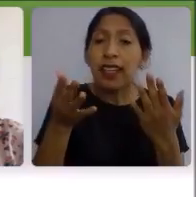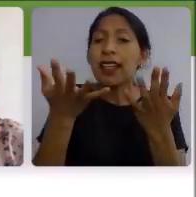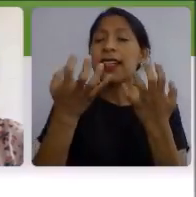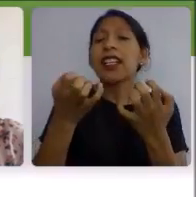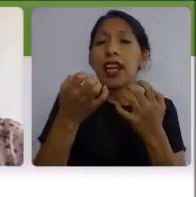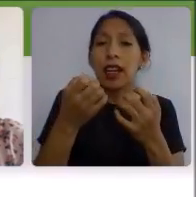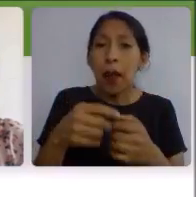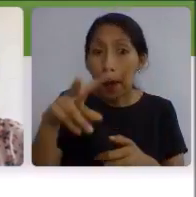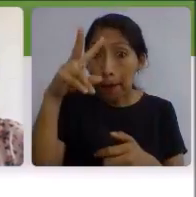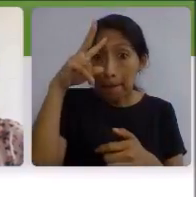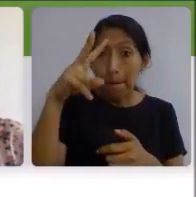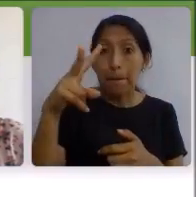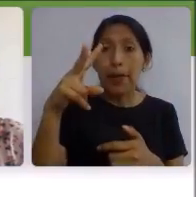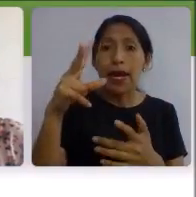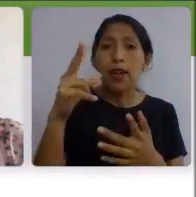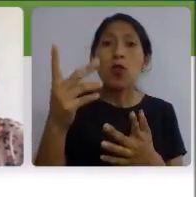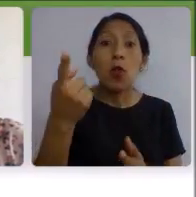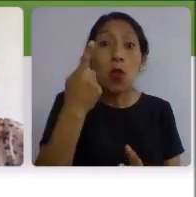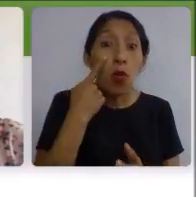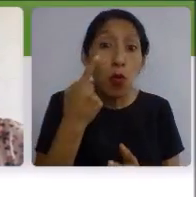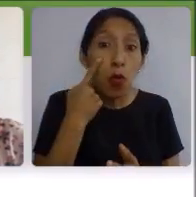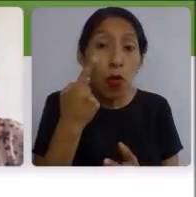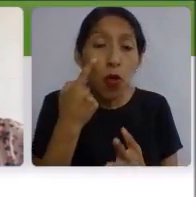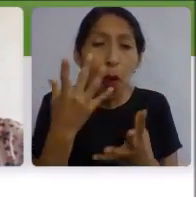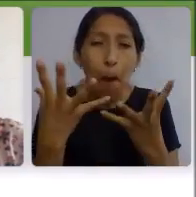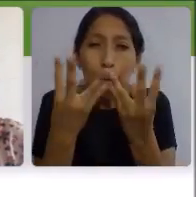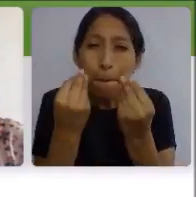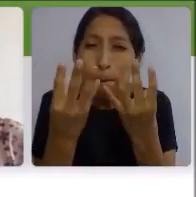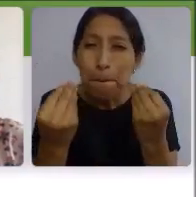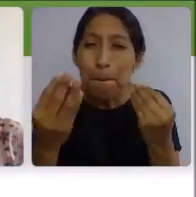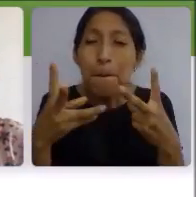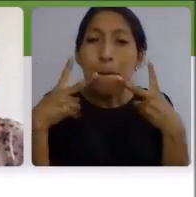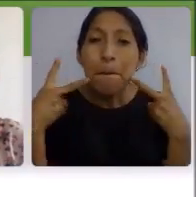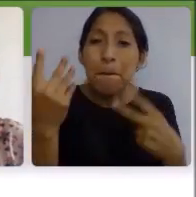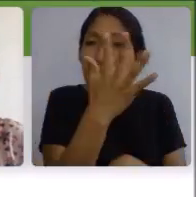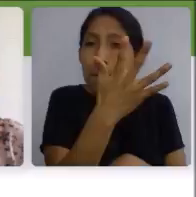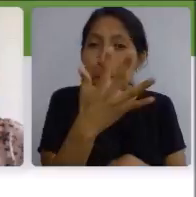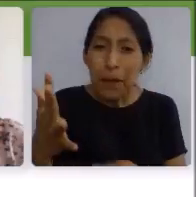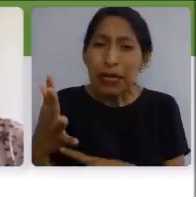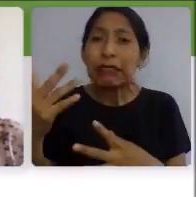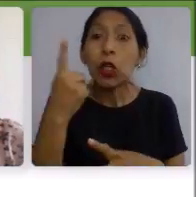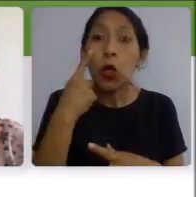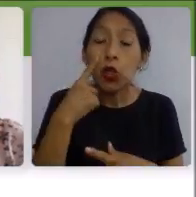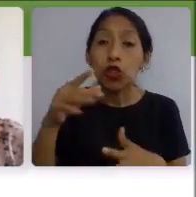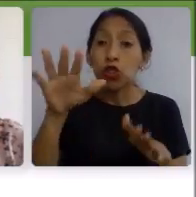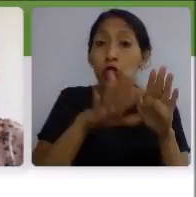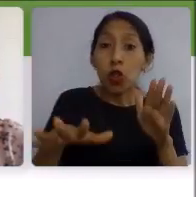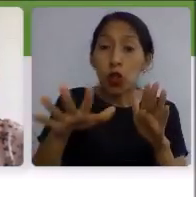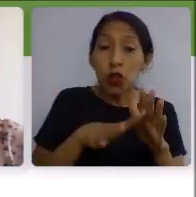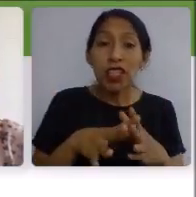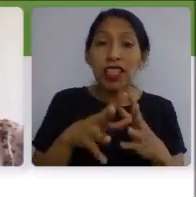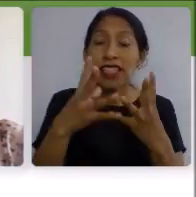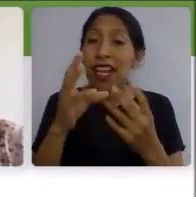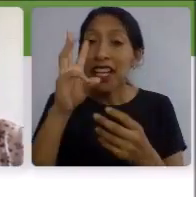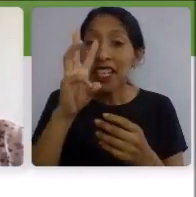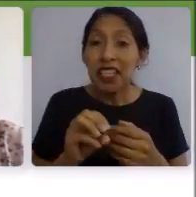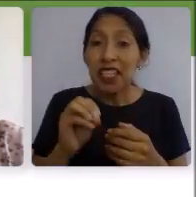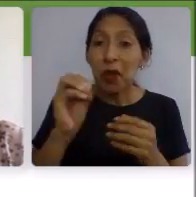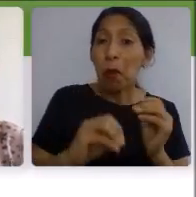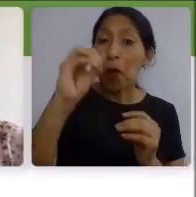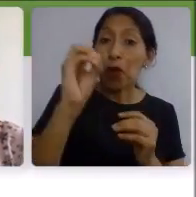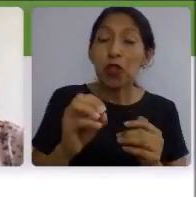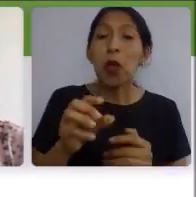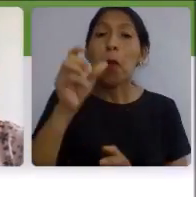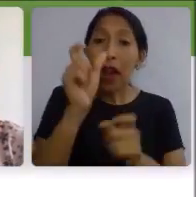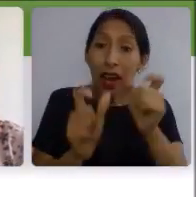cuenta que Perú, pues, es reconocido por su riqueza amazónica. Además, del 60% es Amazonía. Entonces, para